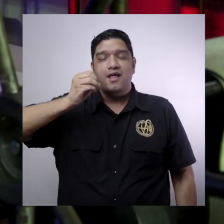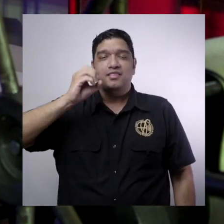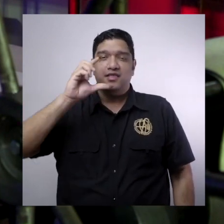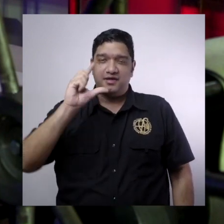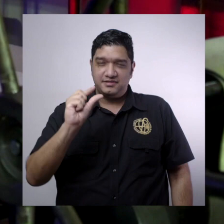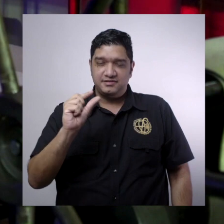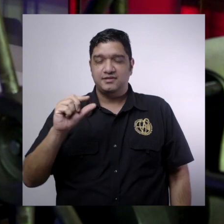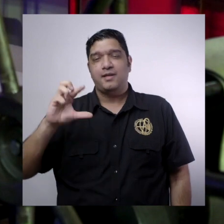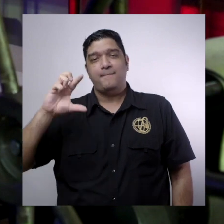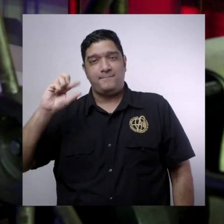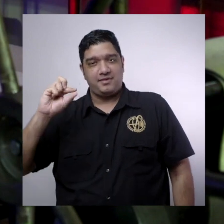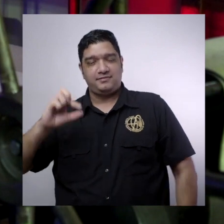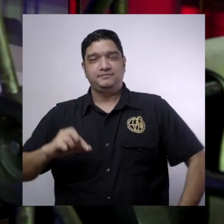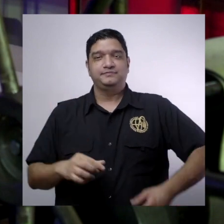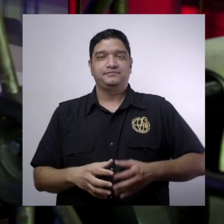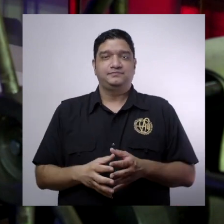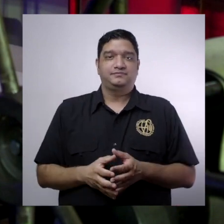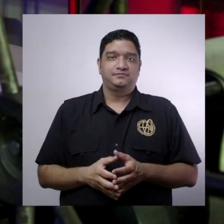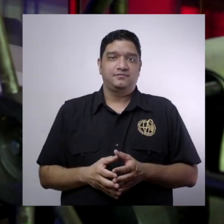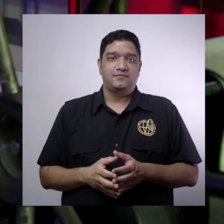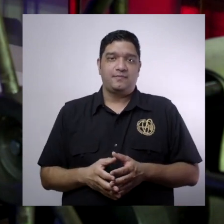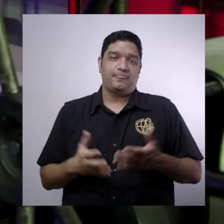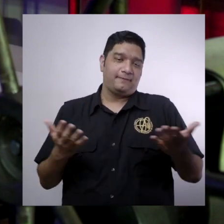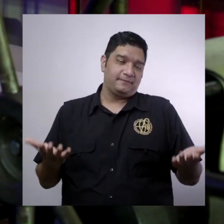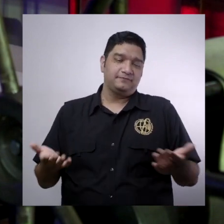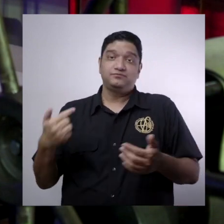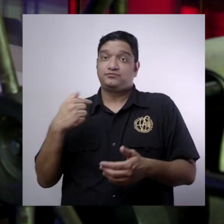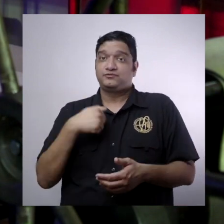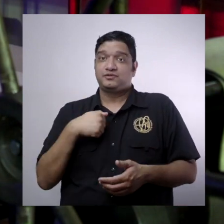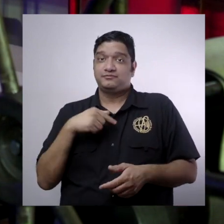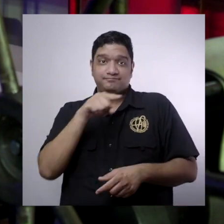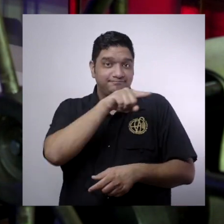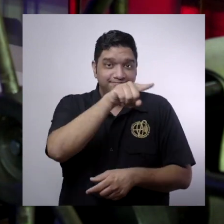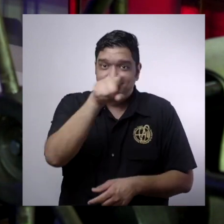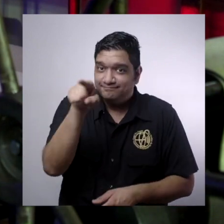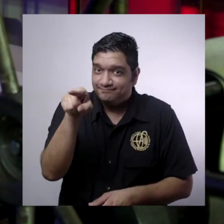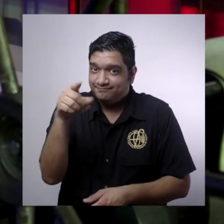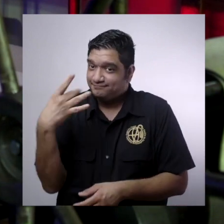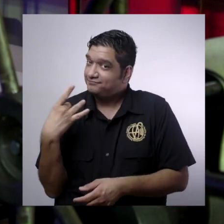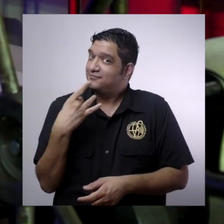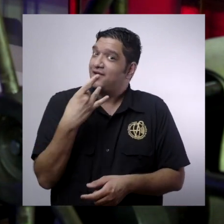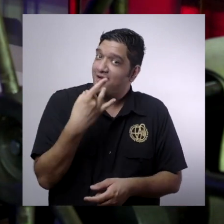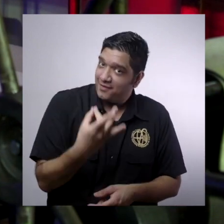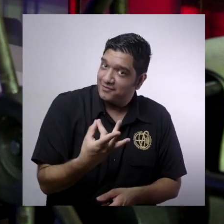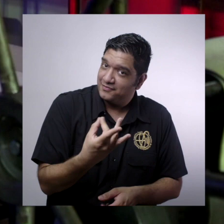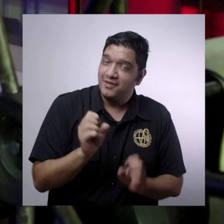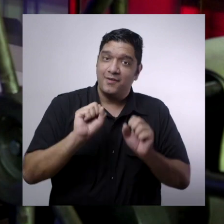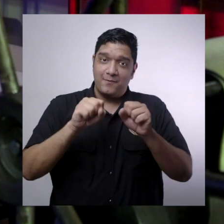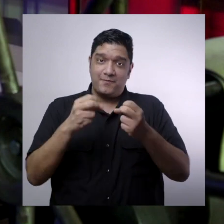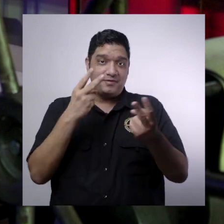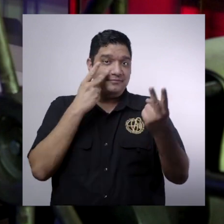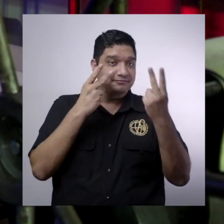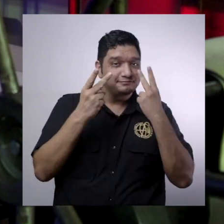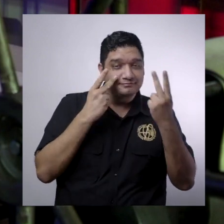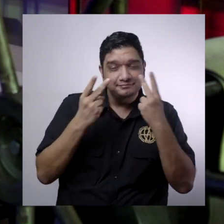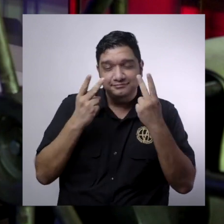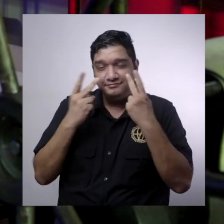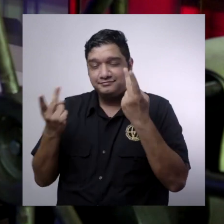Por último, pues yo los invito para que puedan visitar en algún